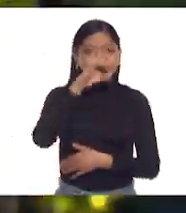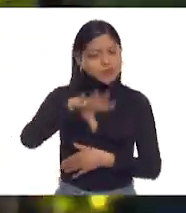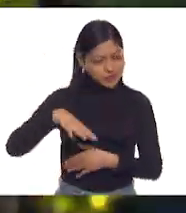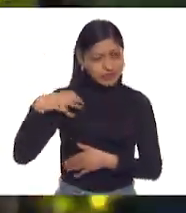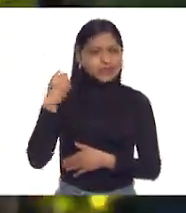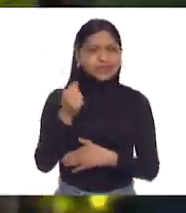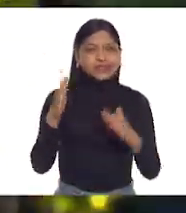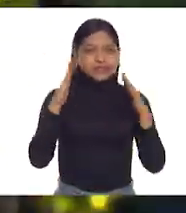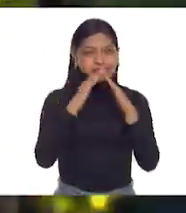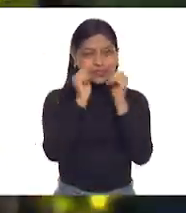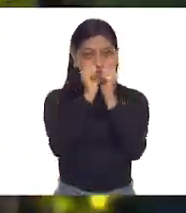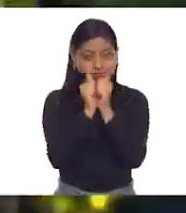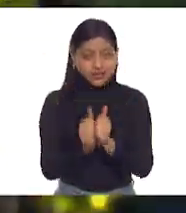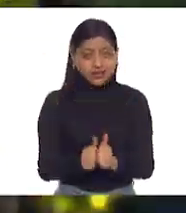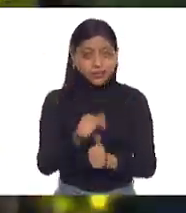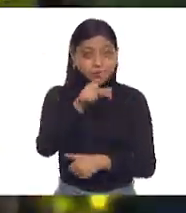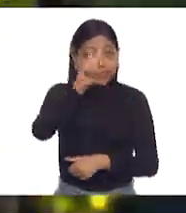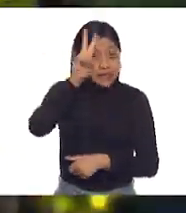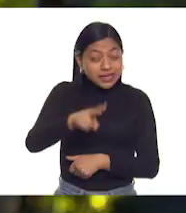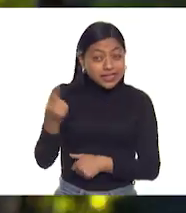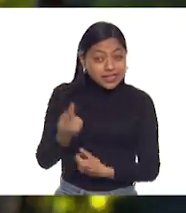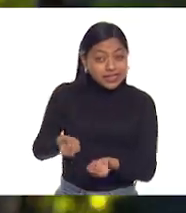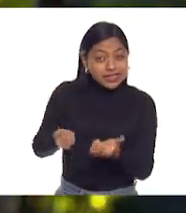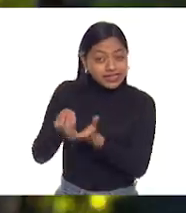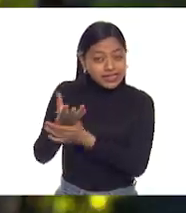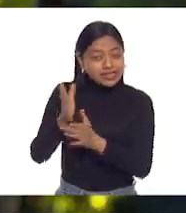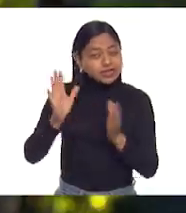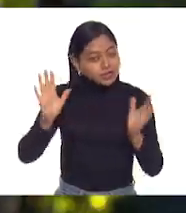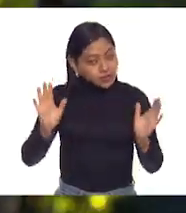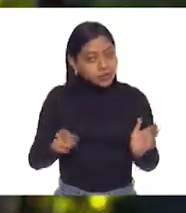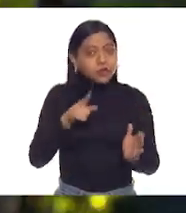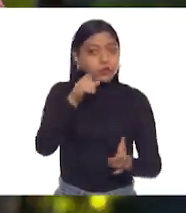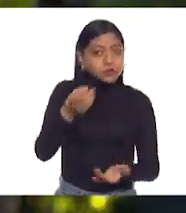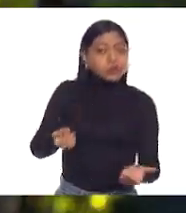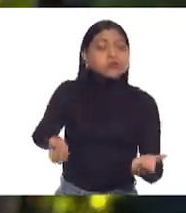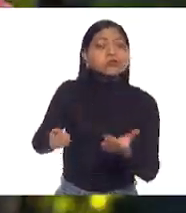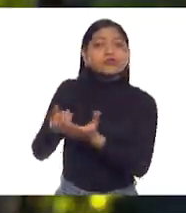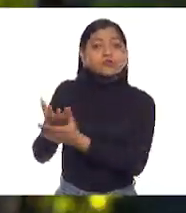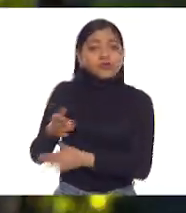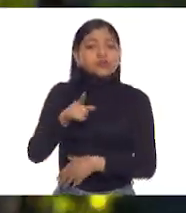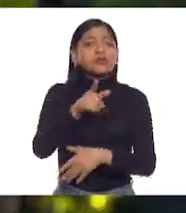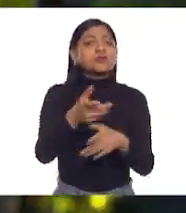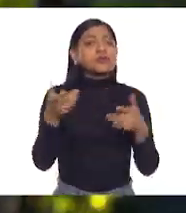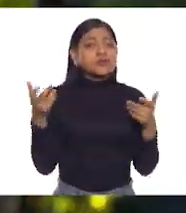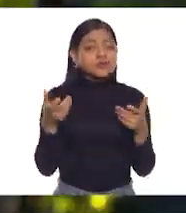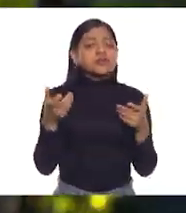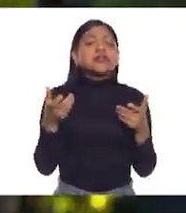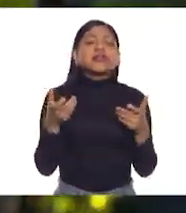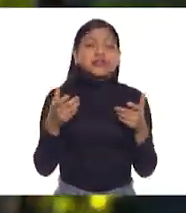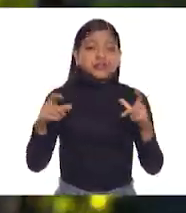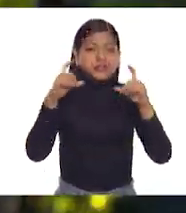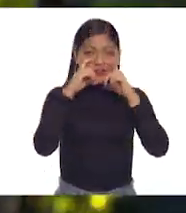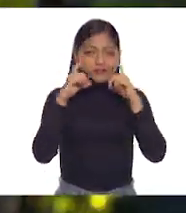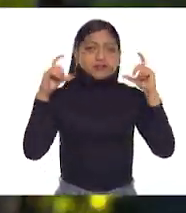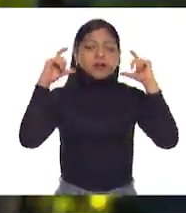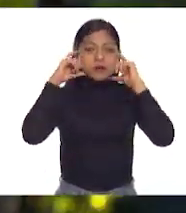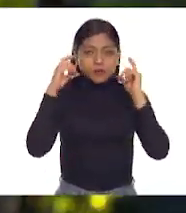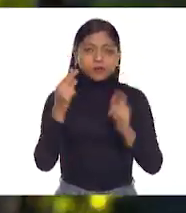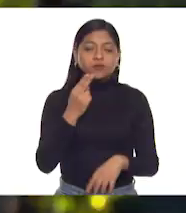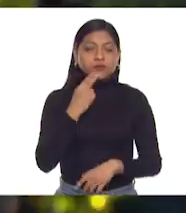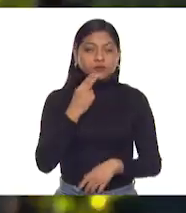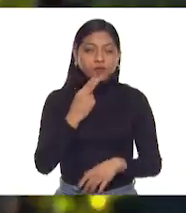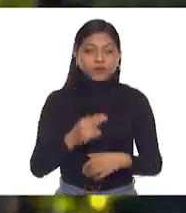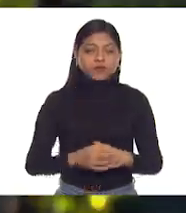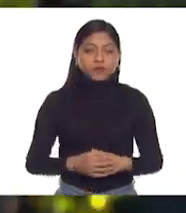no salir de casa a menos que sea muy necesario. Si lo haces, utiliza el